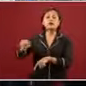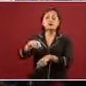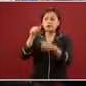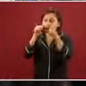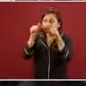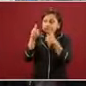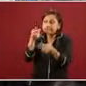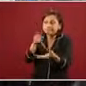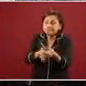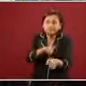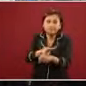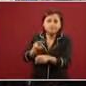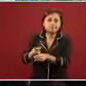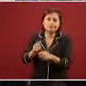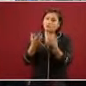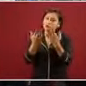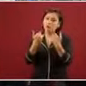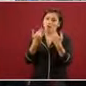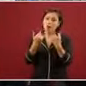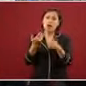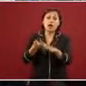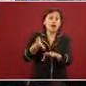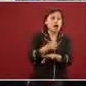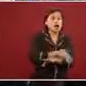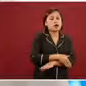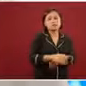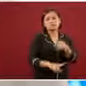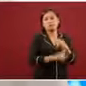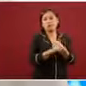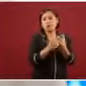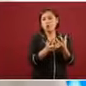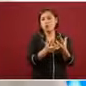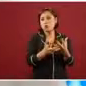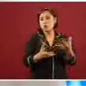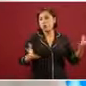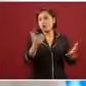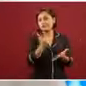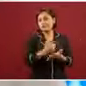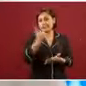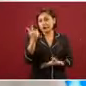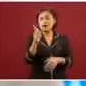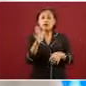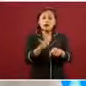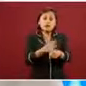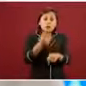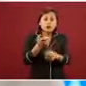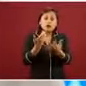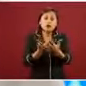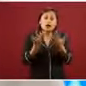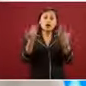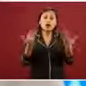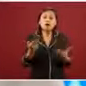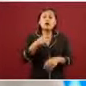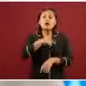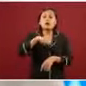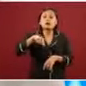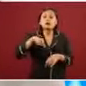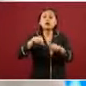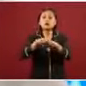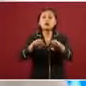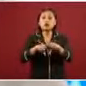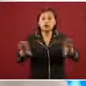este tema y fue creciendo. Por ello, en este grupo interinstitucional estamos